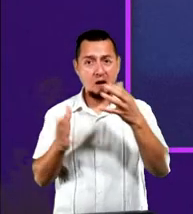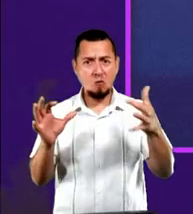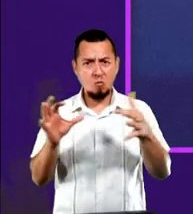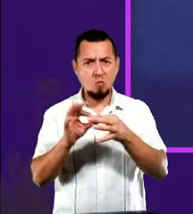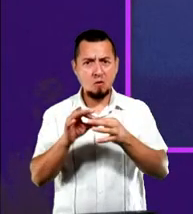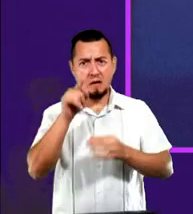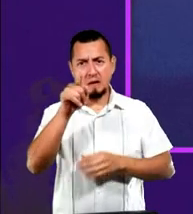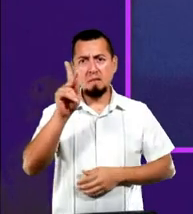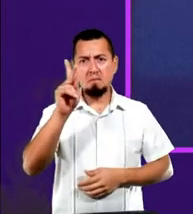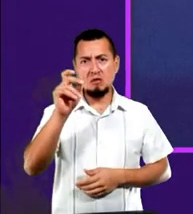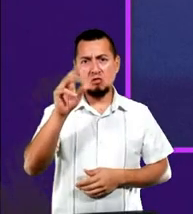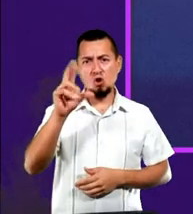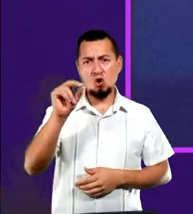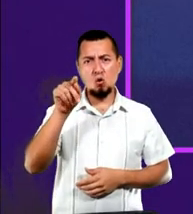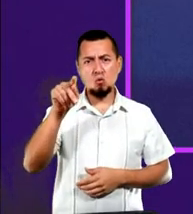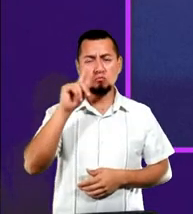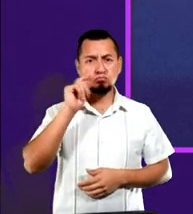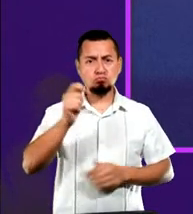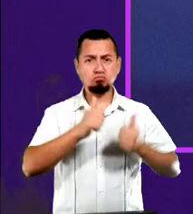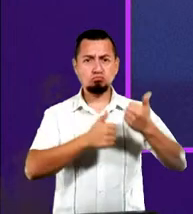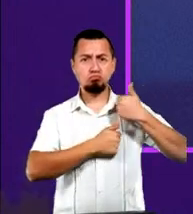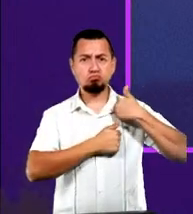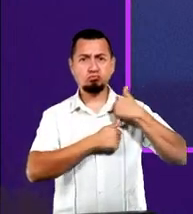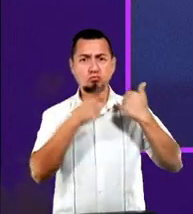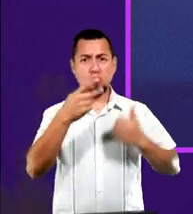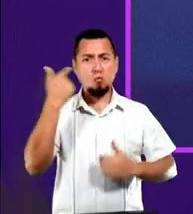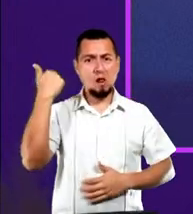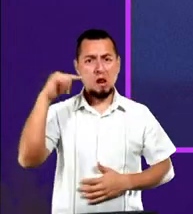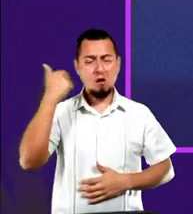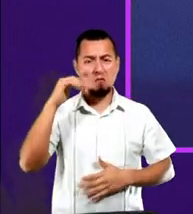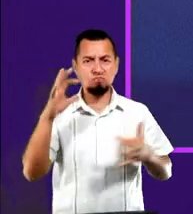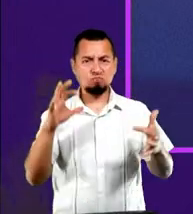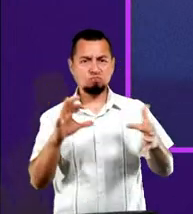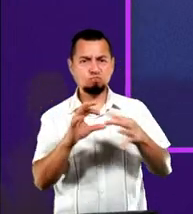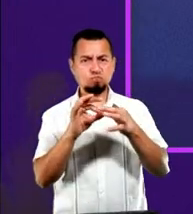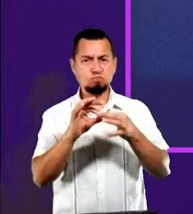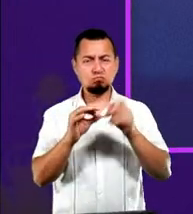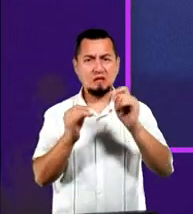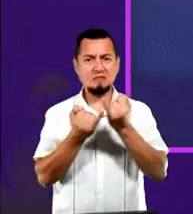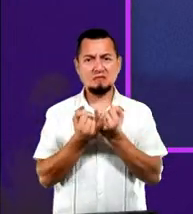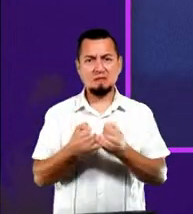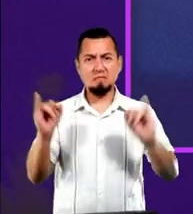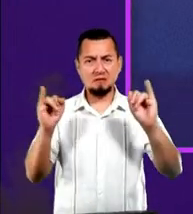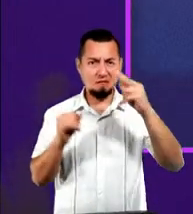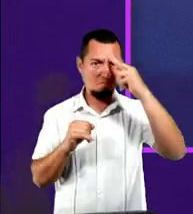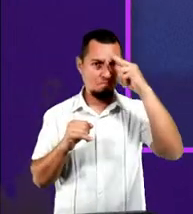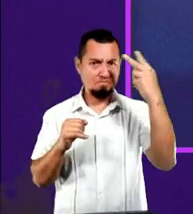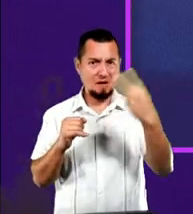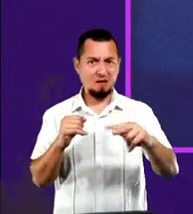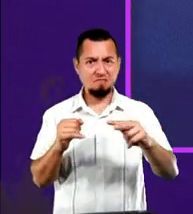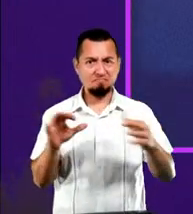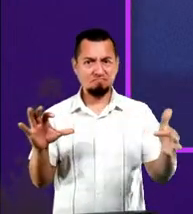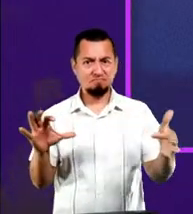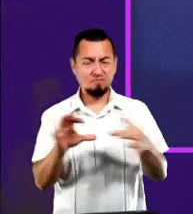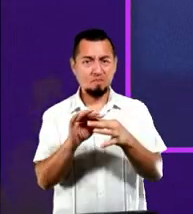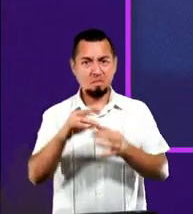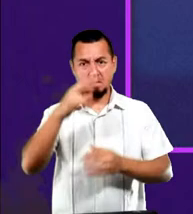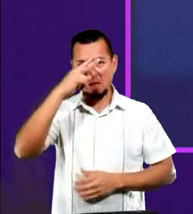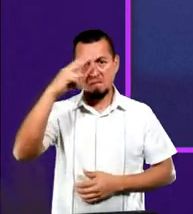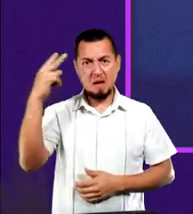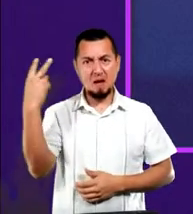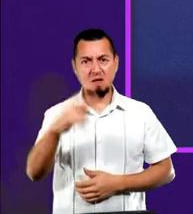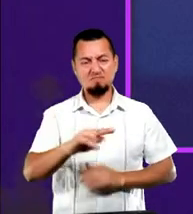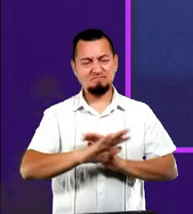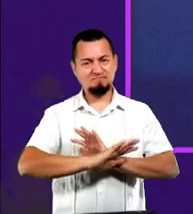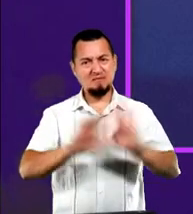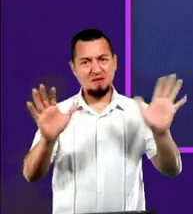de unirse al plan de independencia de México. México logró liberarse de la monarquía española, tío. Pero como